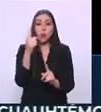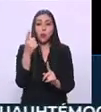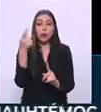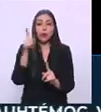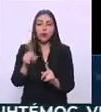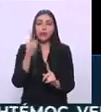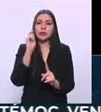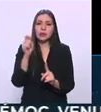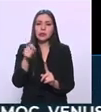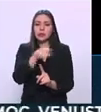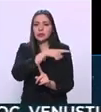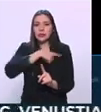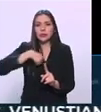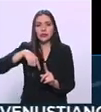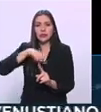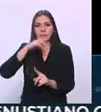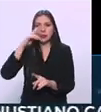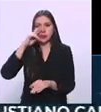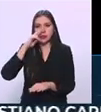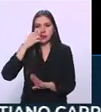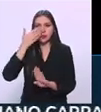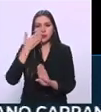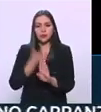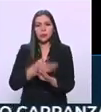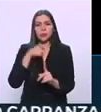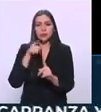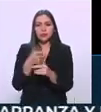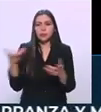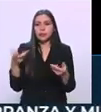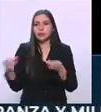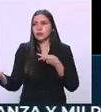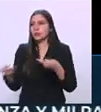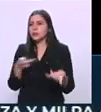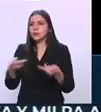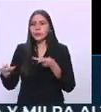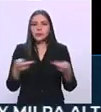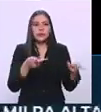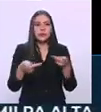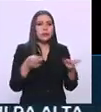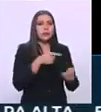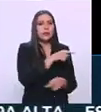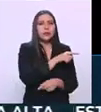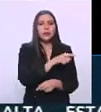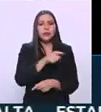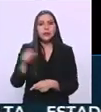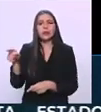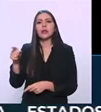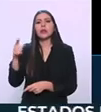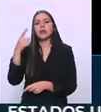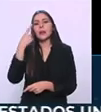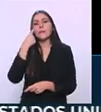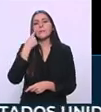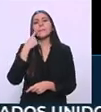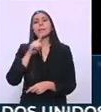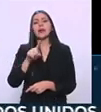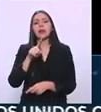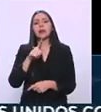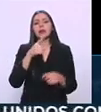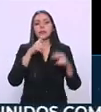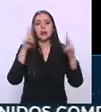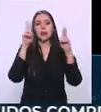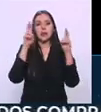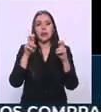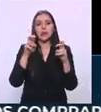como nos toca, por mandato del Plan Nacional de Desarrollo, coordinar esta política de innovación, justamente